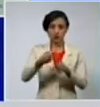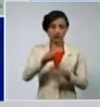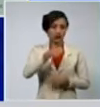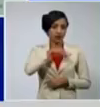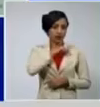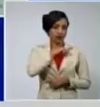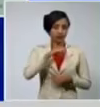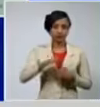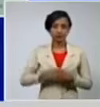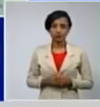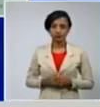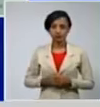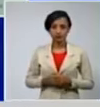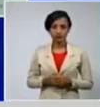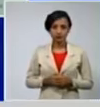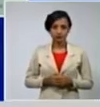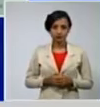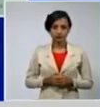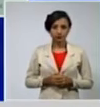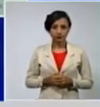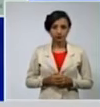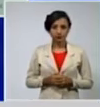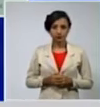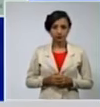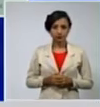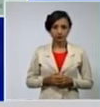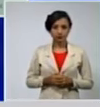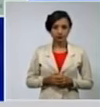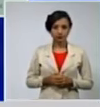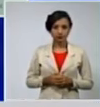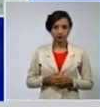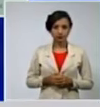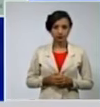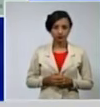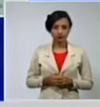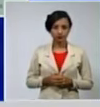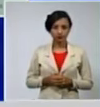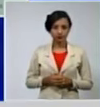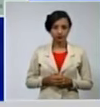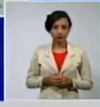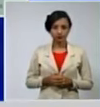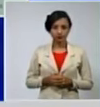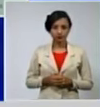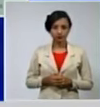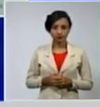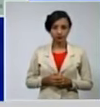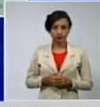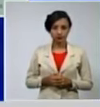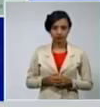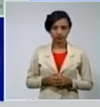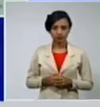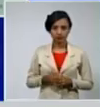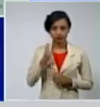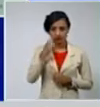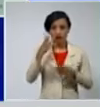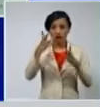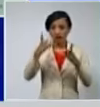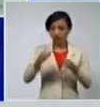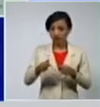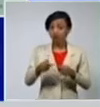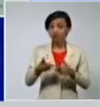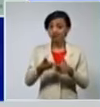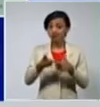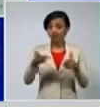pudiéramos decir que aunque es una cifra que en comparación con la gran transmisión que tuvo Santiago de